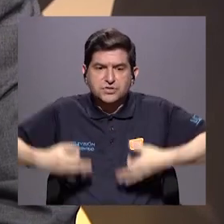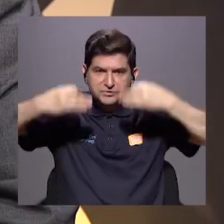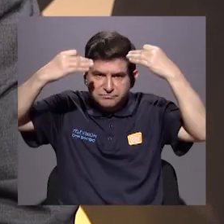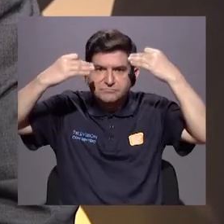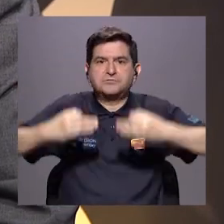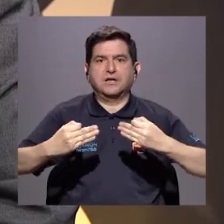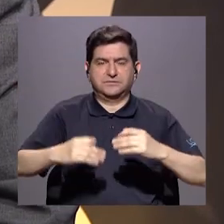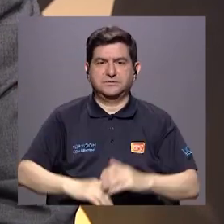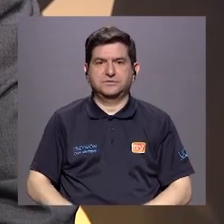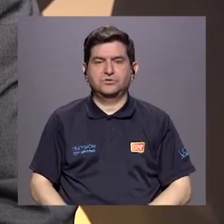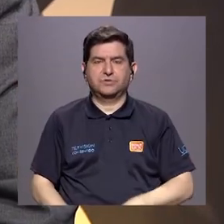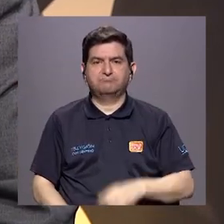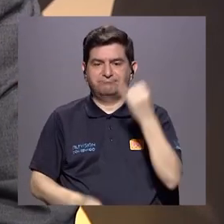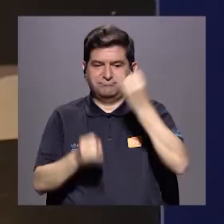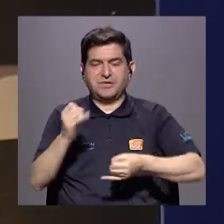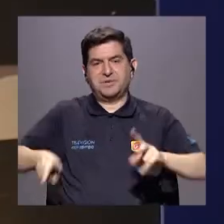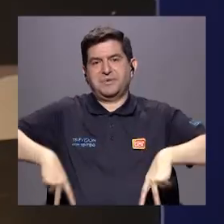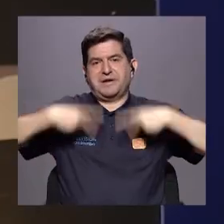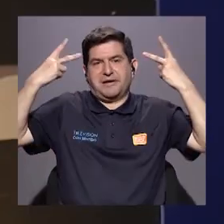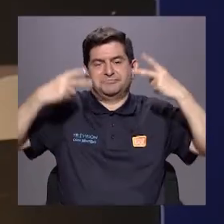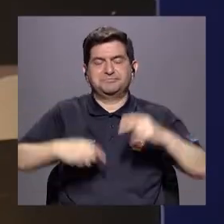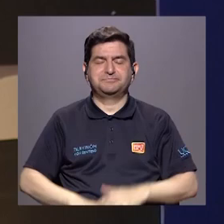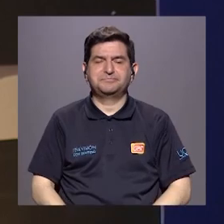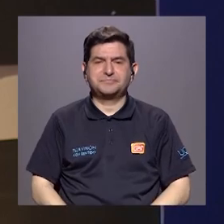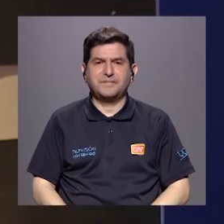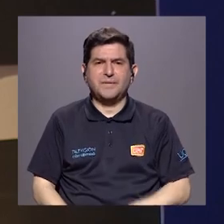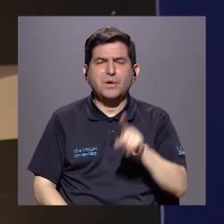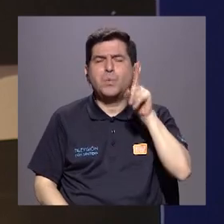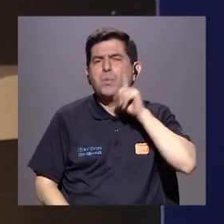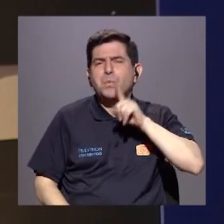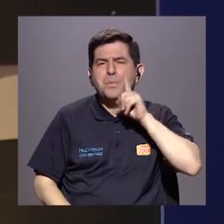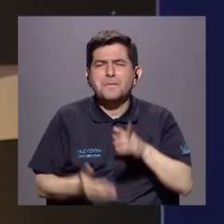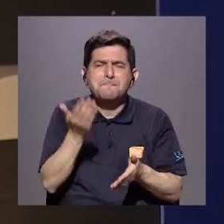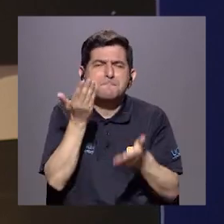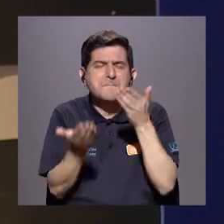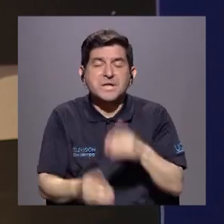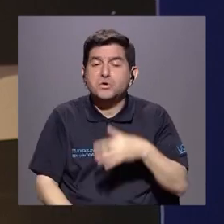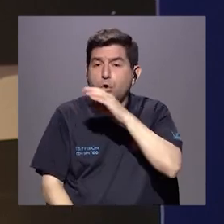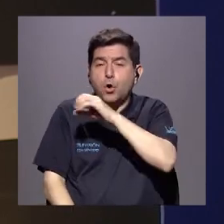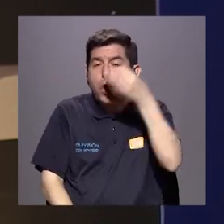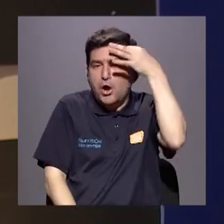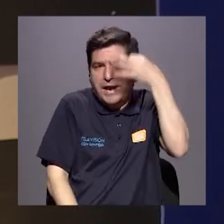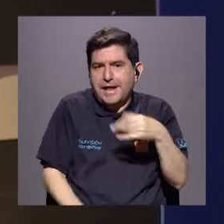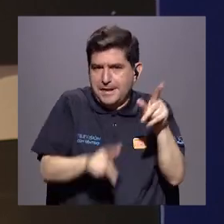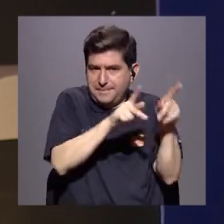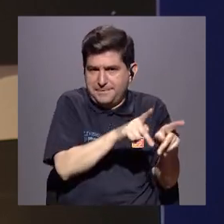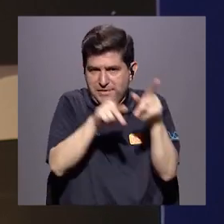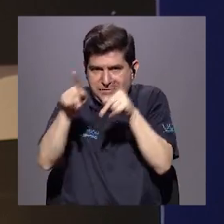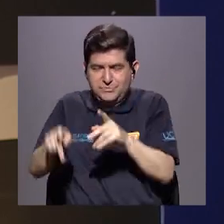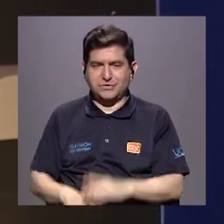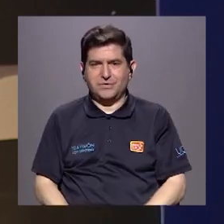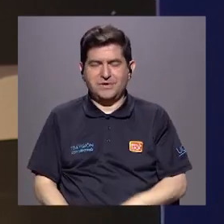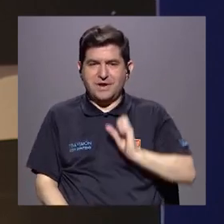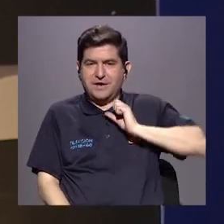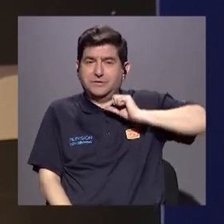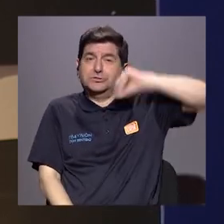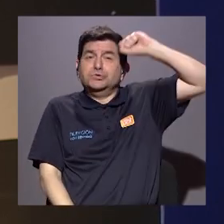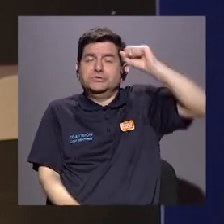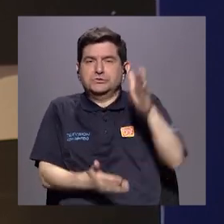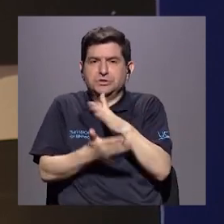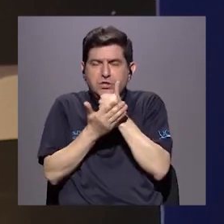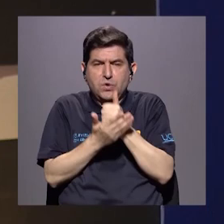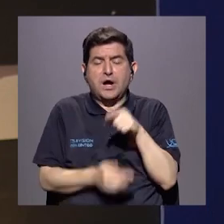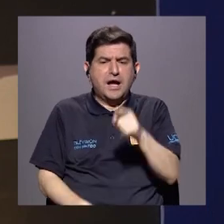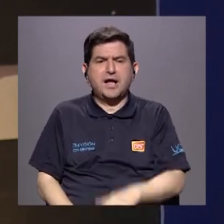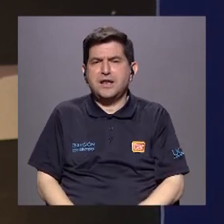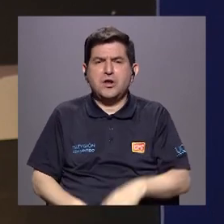toma la decisión de acabar con la vida oscar hay algún hay un mito hay una creencia en muchas personas de que el suicidio es algo